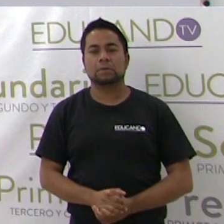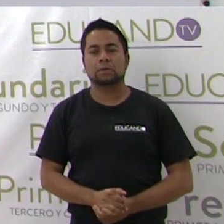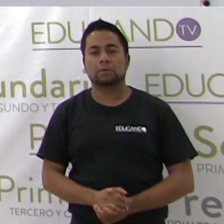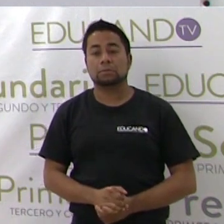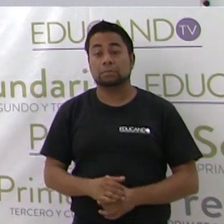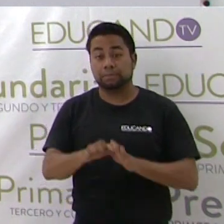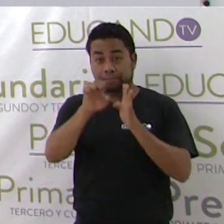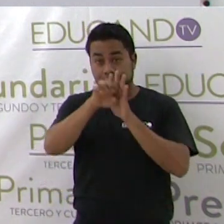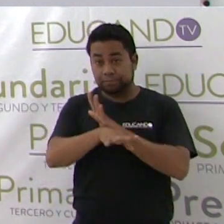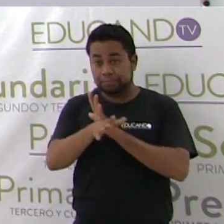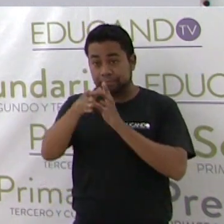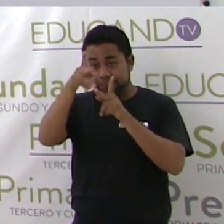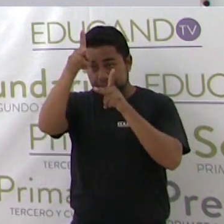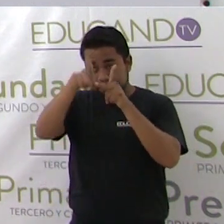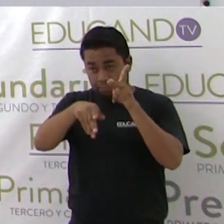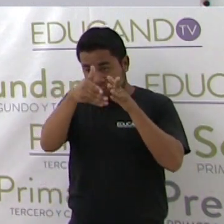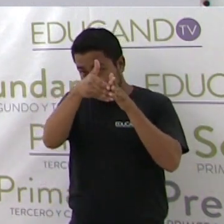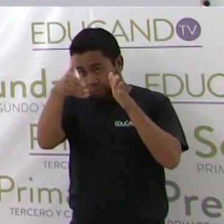esta parte,